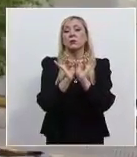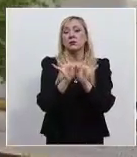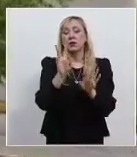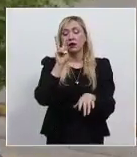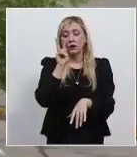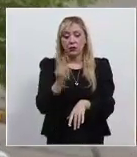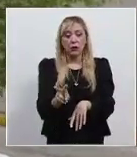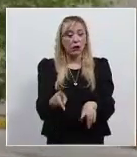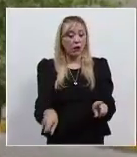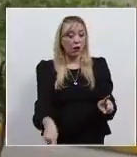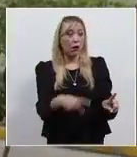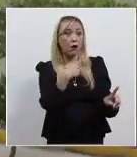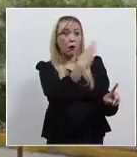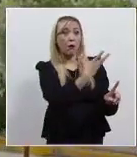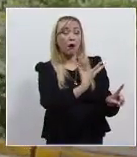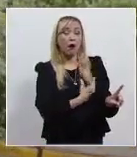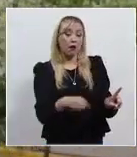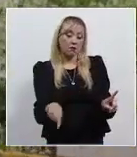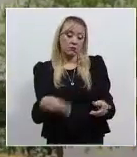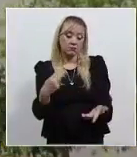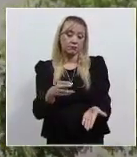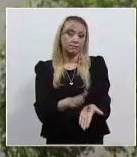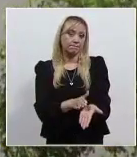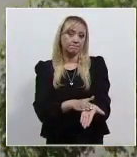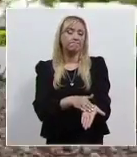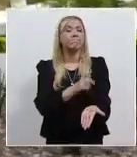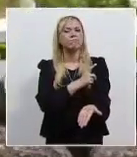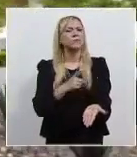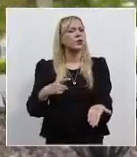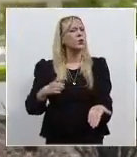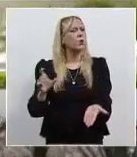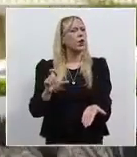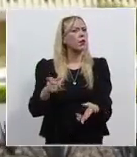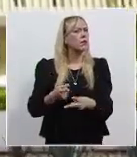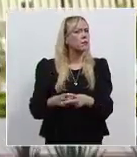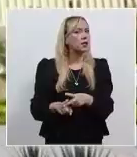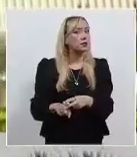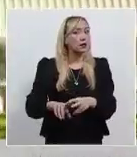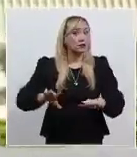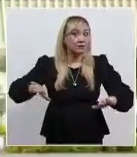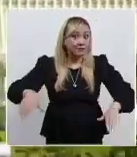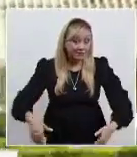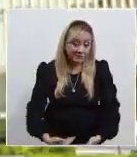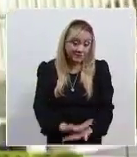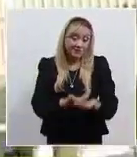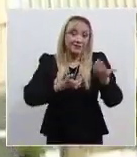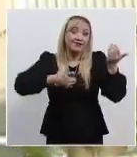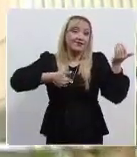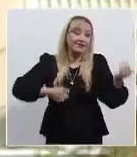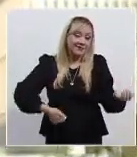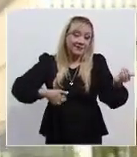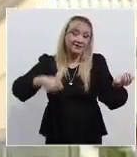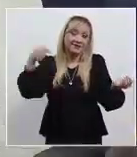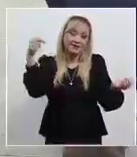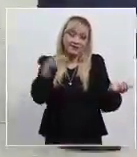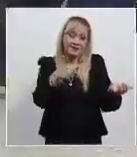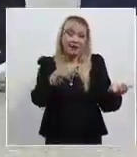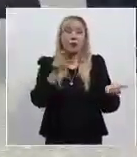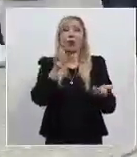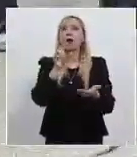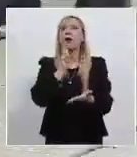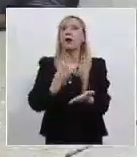de paternidad debe retrotraerse al nacimiento del infante y no a la fecha en que se dicta